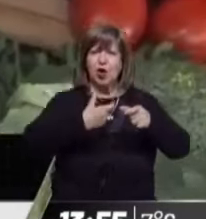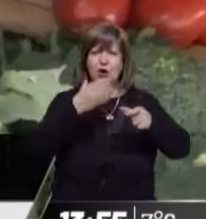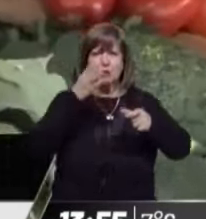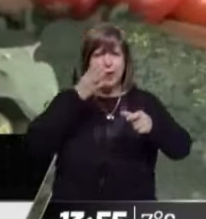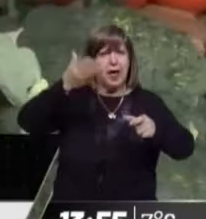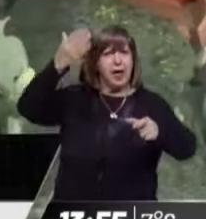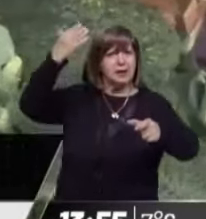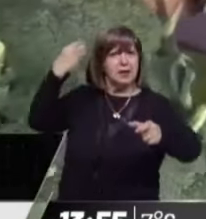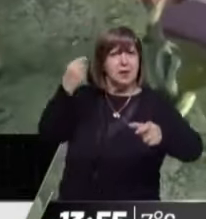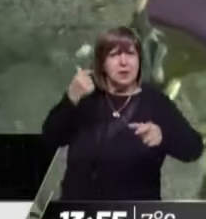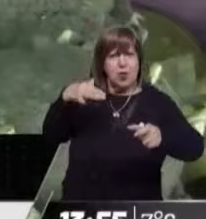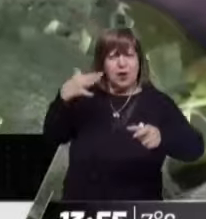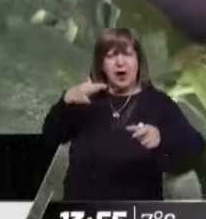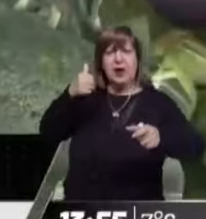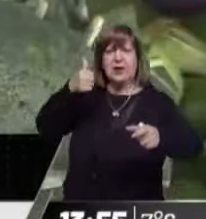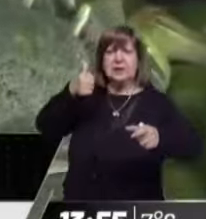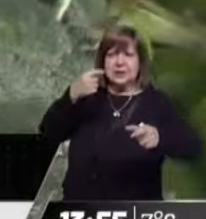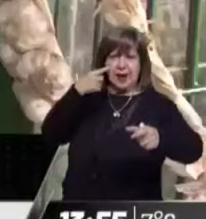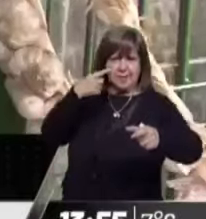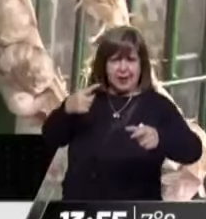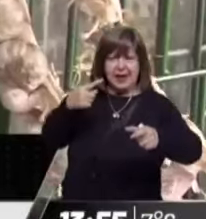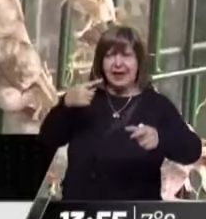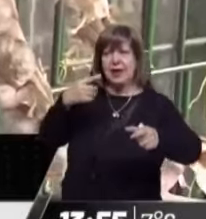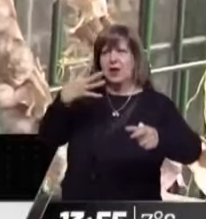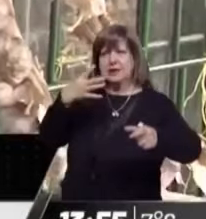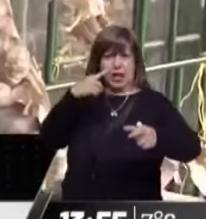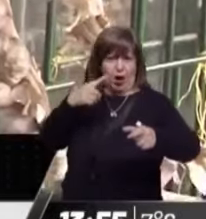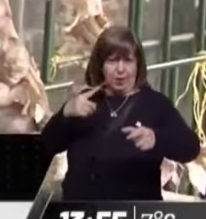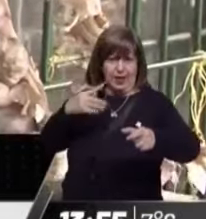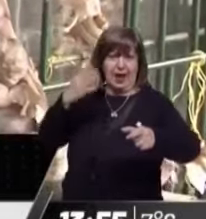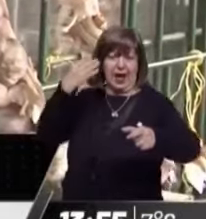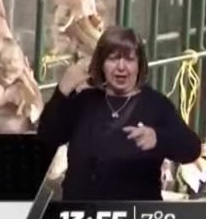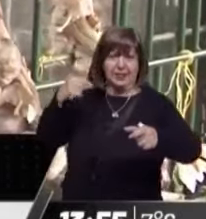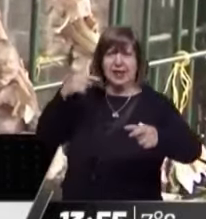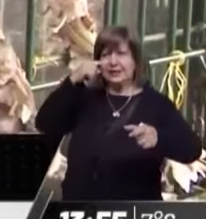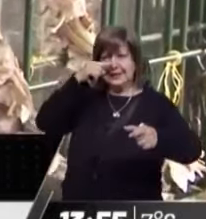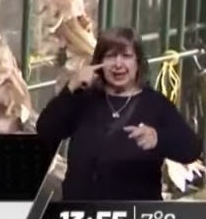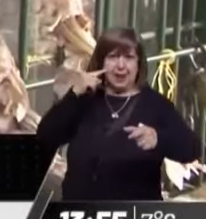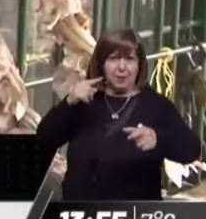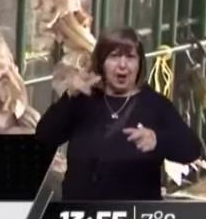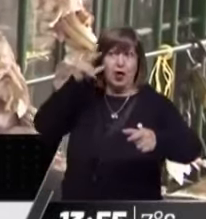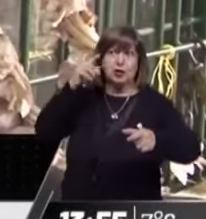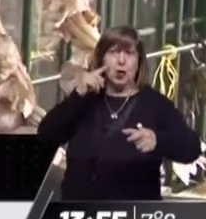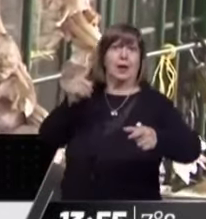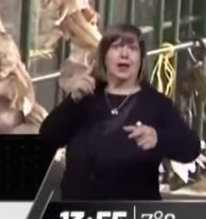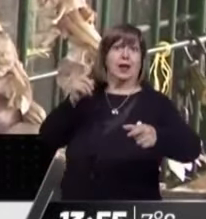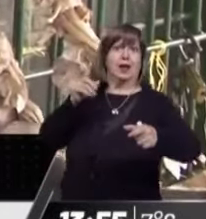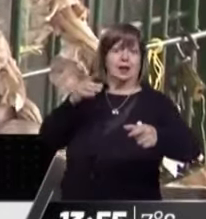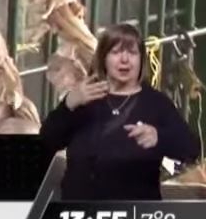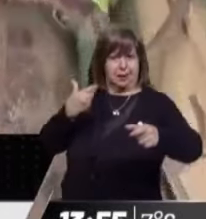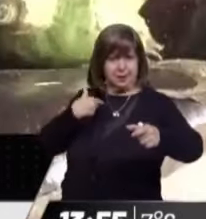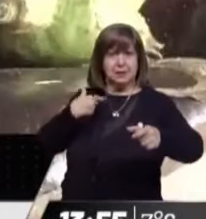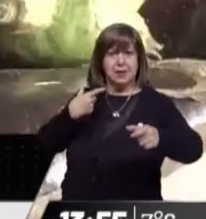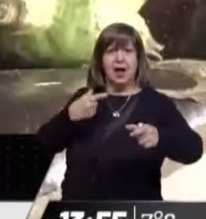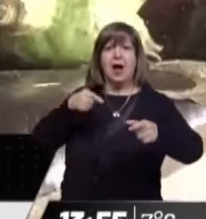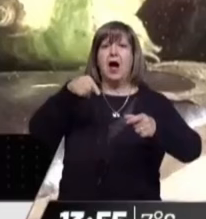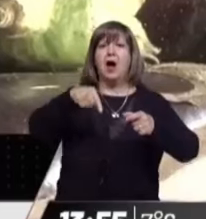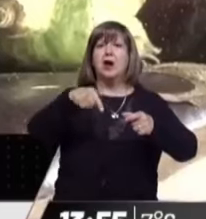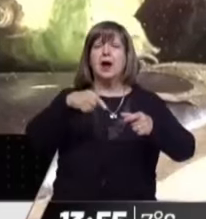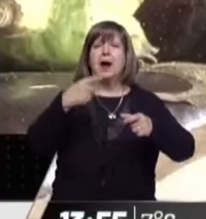carísimo. Valía 6, 5, 7, 8, hasta eso pedían. Y ahora